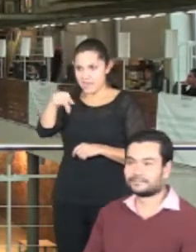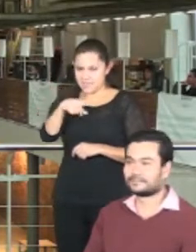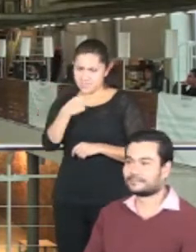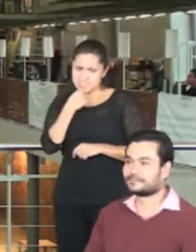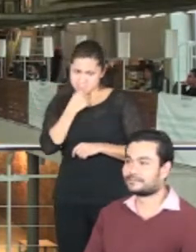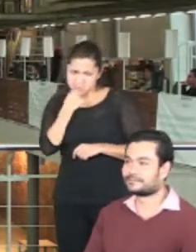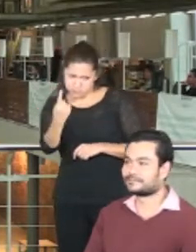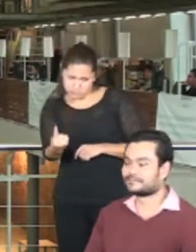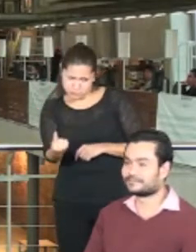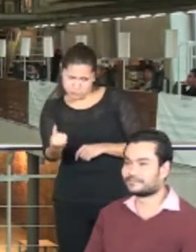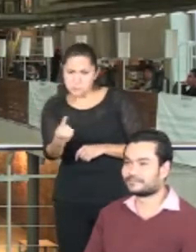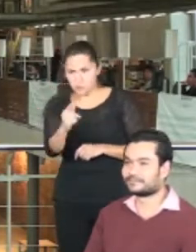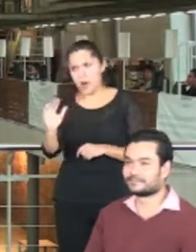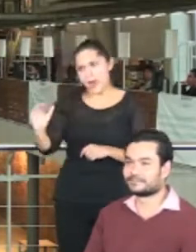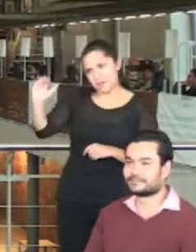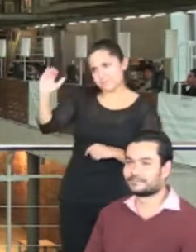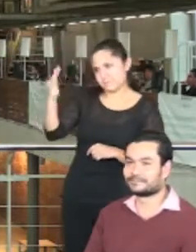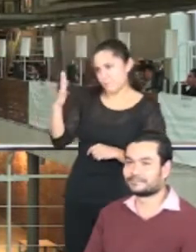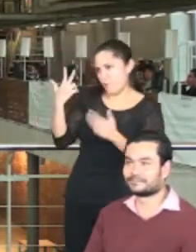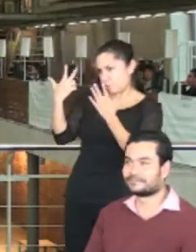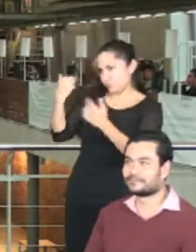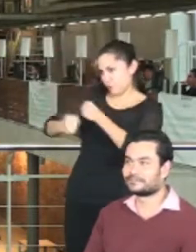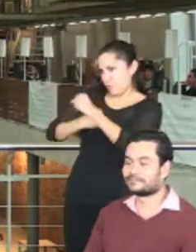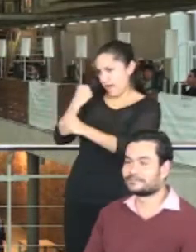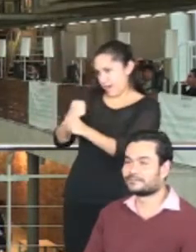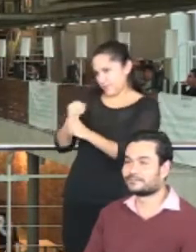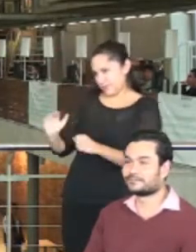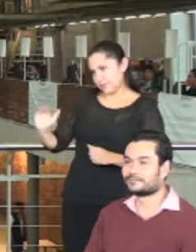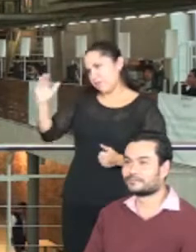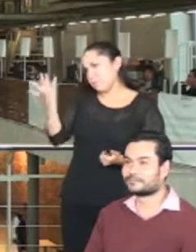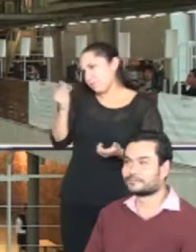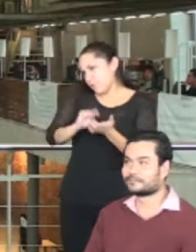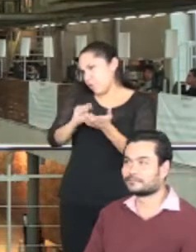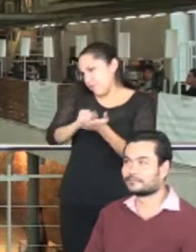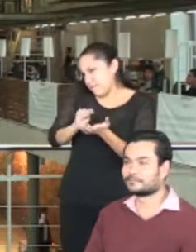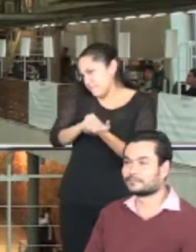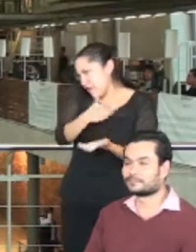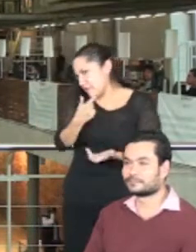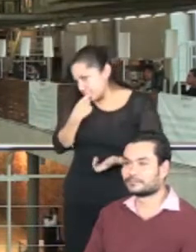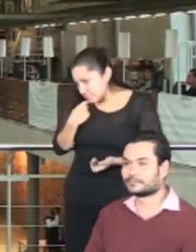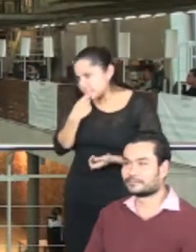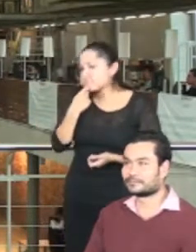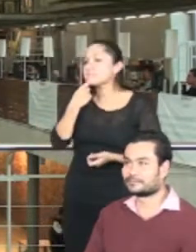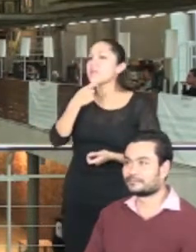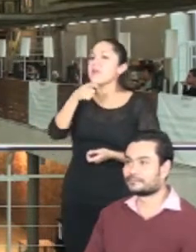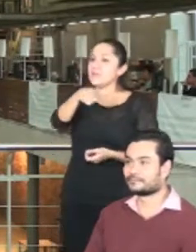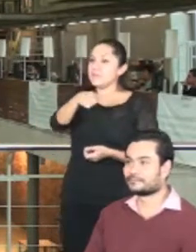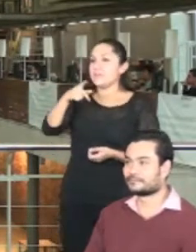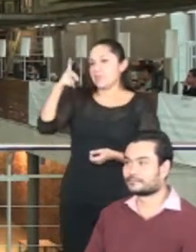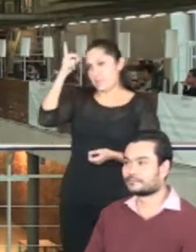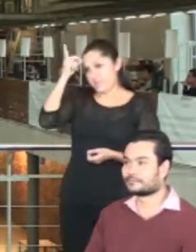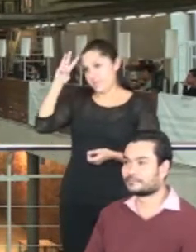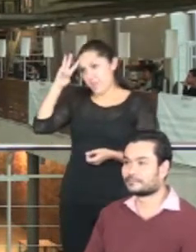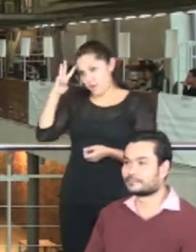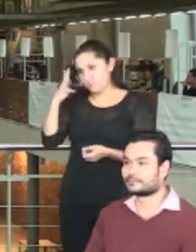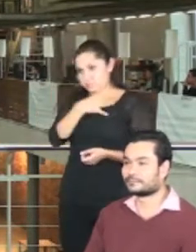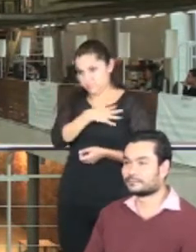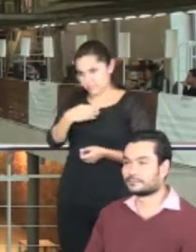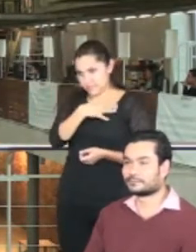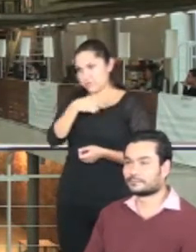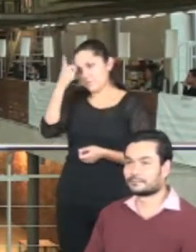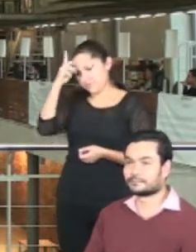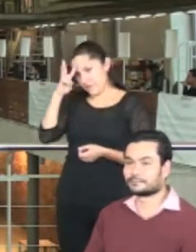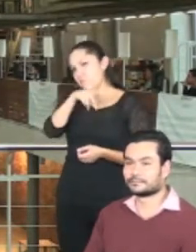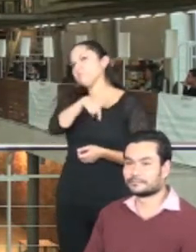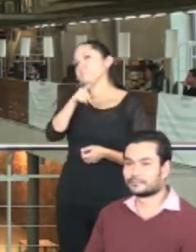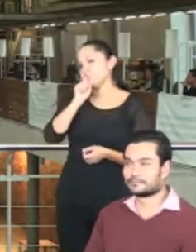un chico 8 años todavía puede ser un nene con síndrome de down que ha estado muy cerca de estos temas desde el ángulo